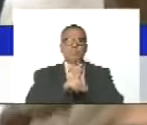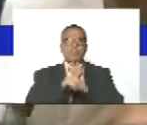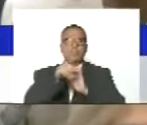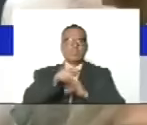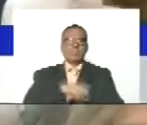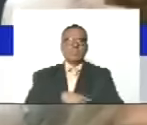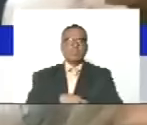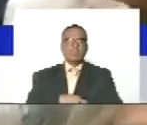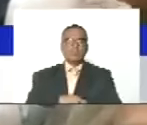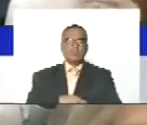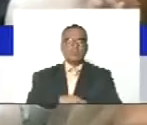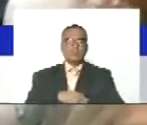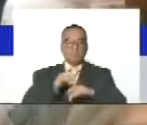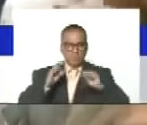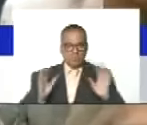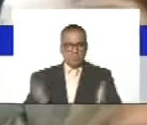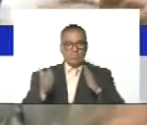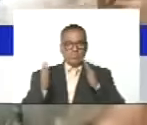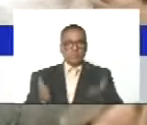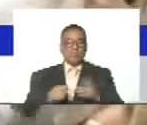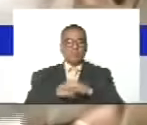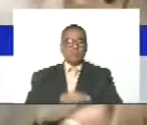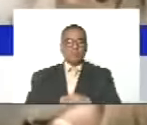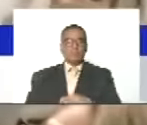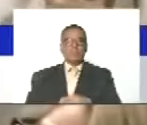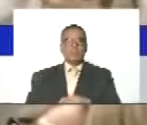para la promoción de